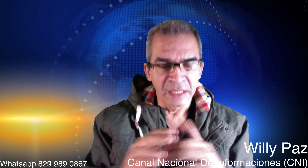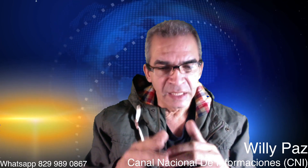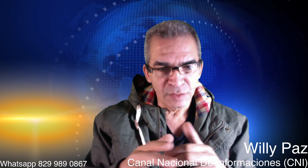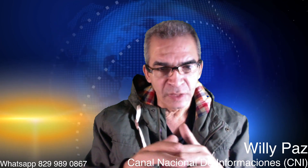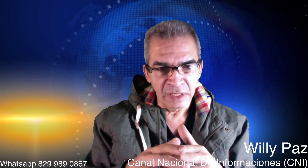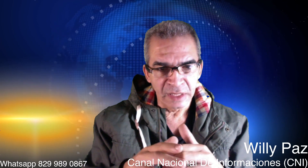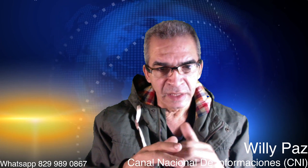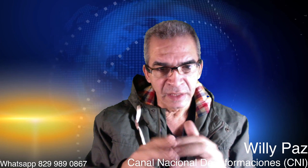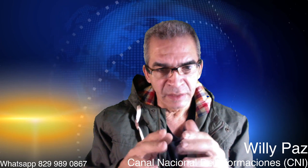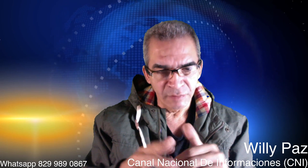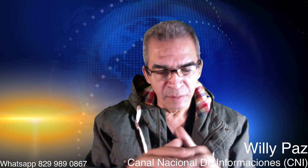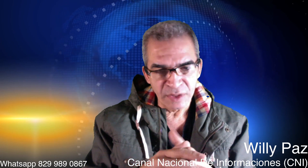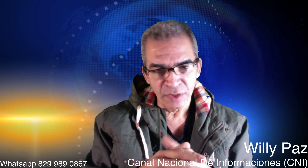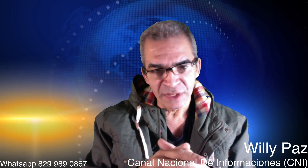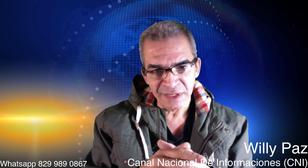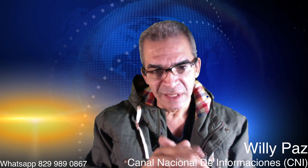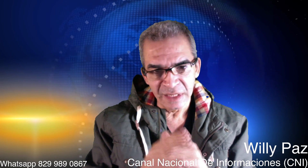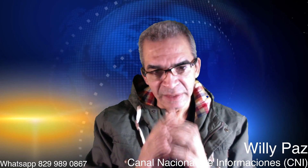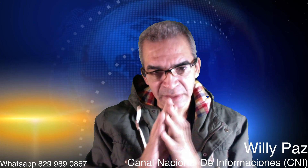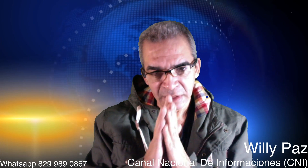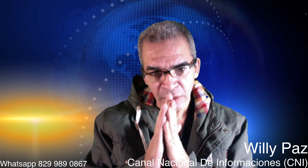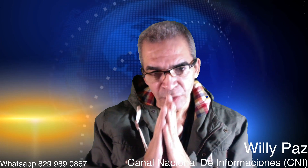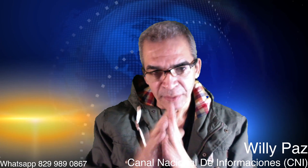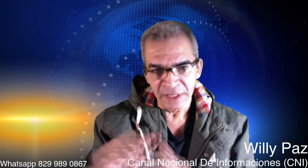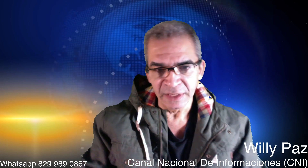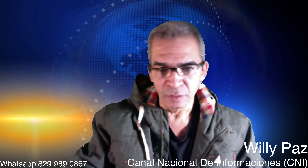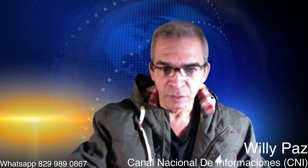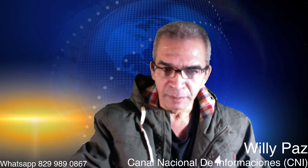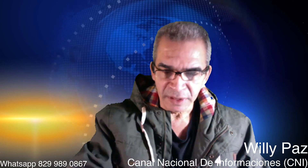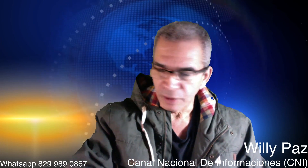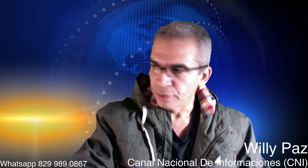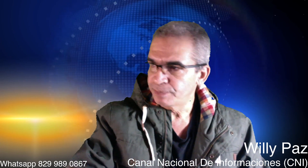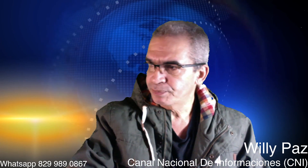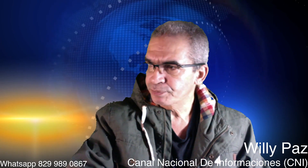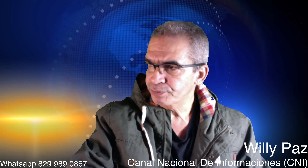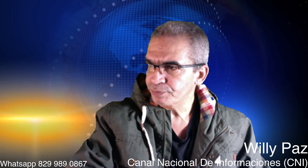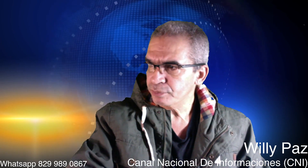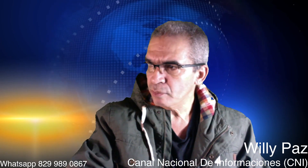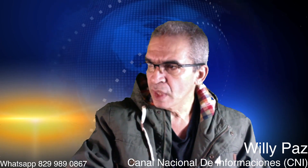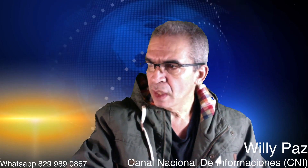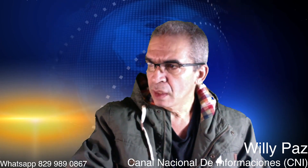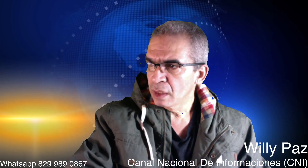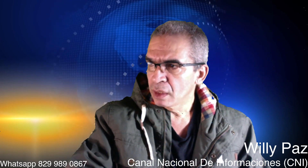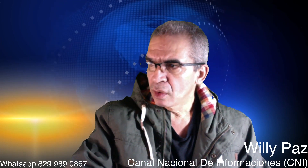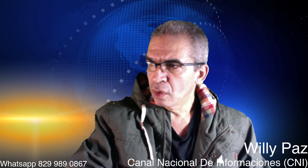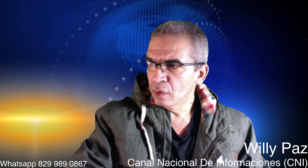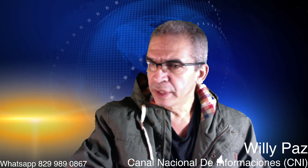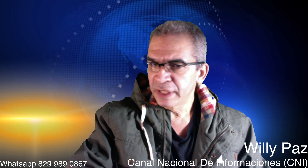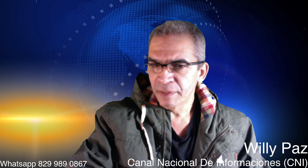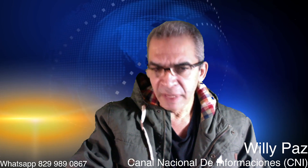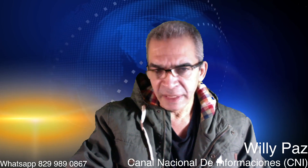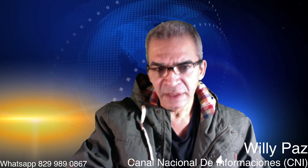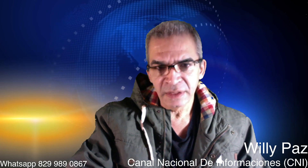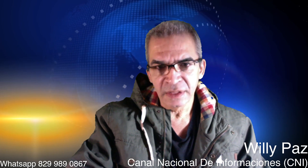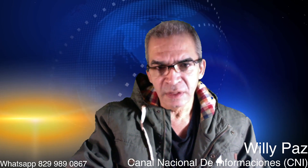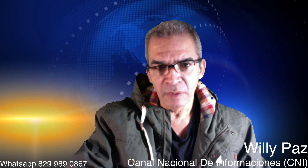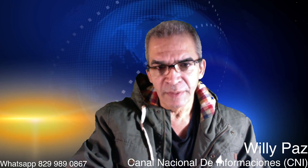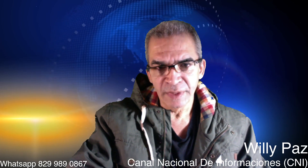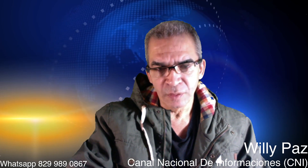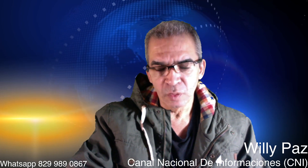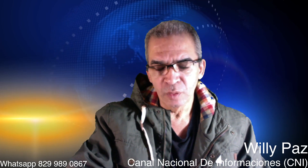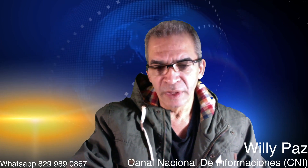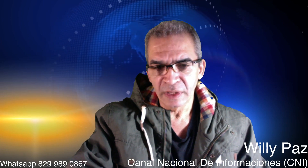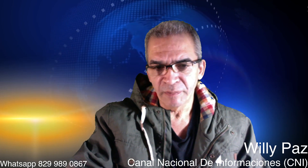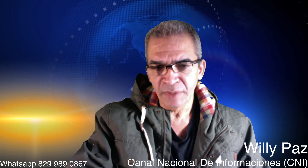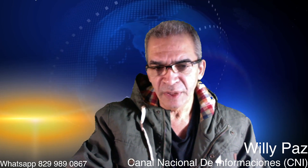del Canal Nacional de Informaciones está el link que lo lleva directo a Patreon. Hoy es martes 19